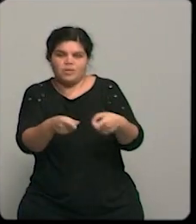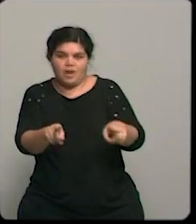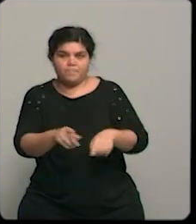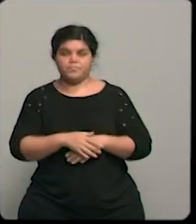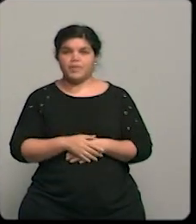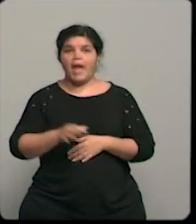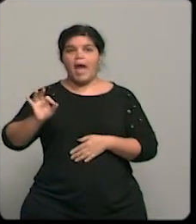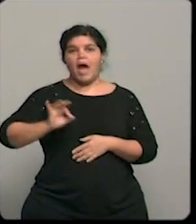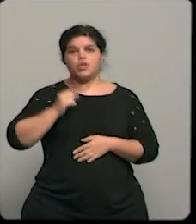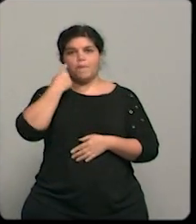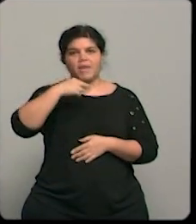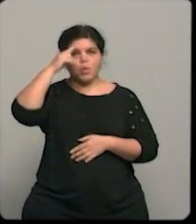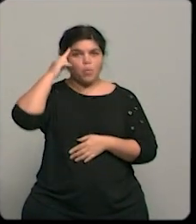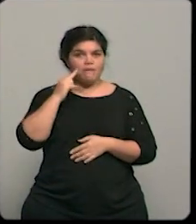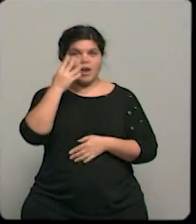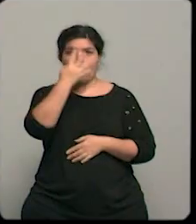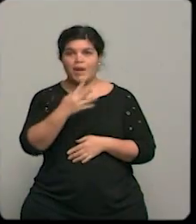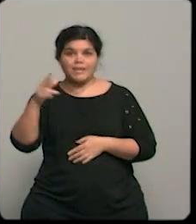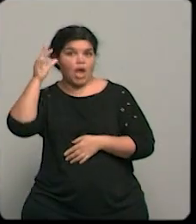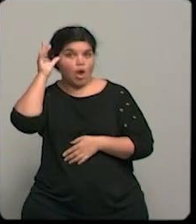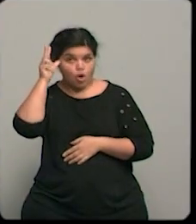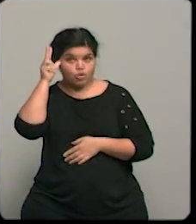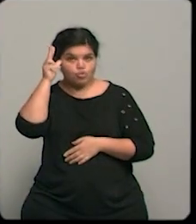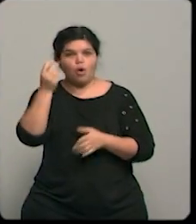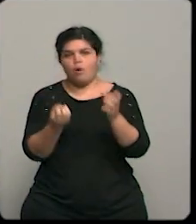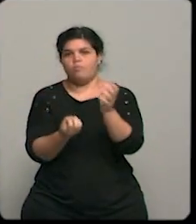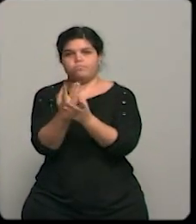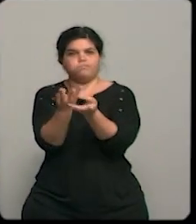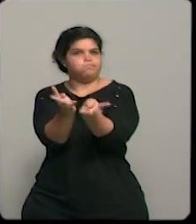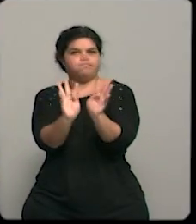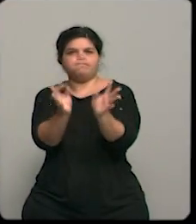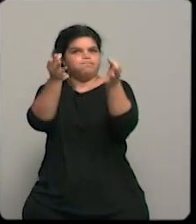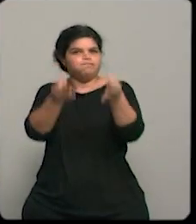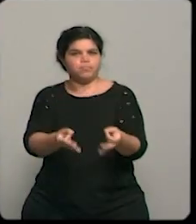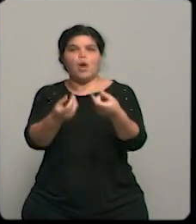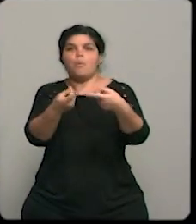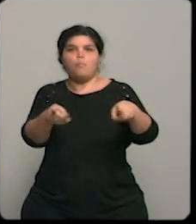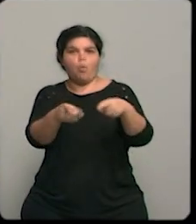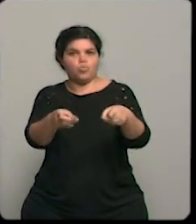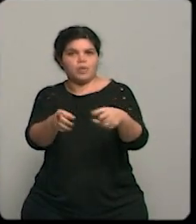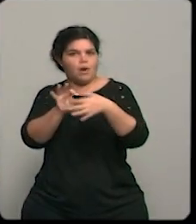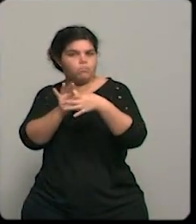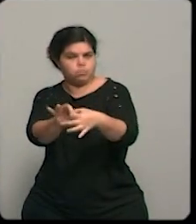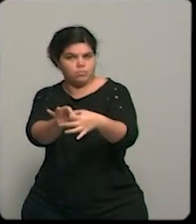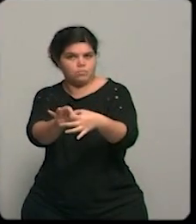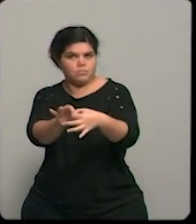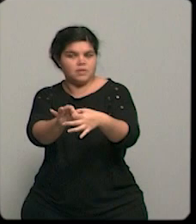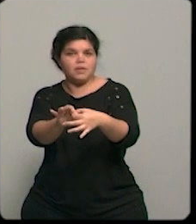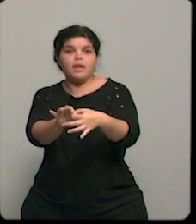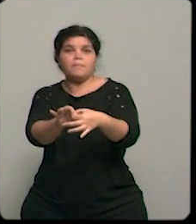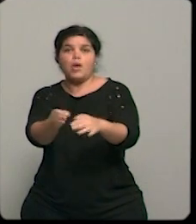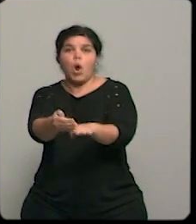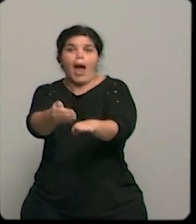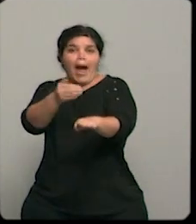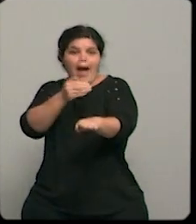se funda formalmente la orquesta, sí, con una buena planta de músicos. Y se funda simultáneamente, unos pocos años antes,